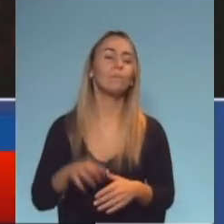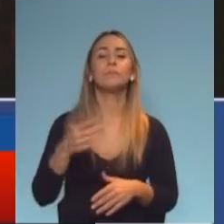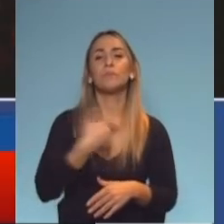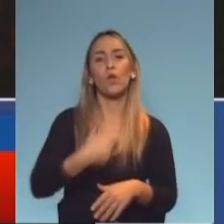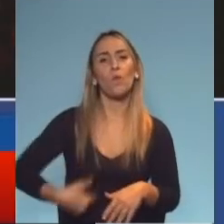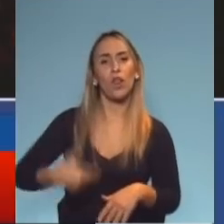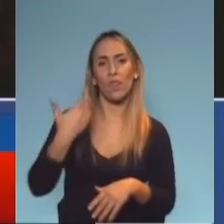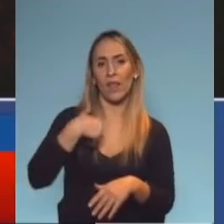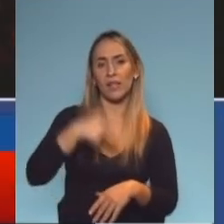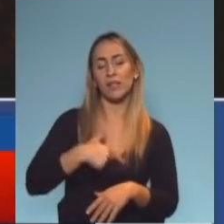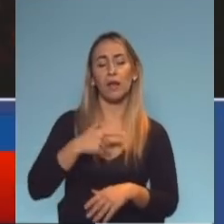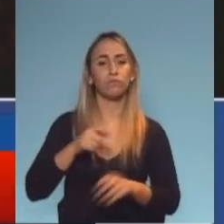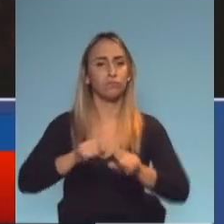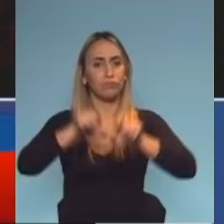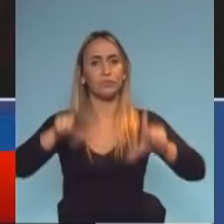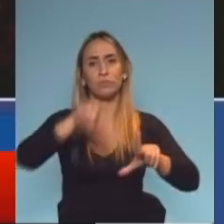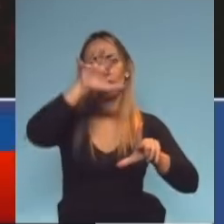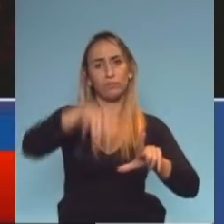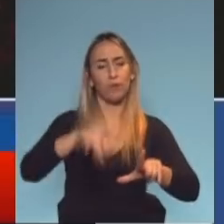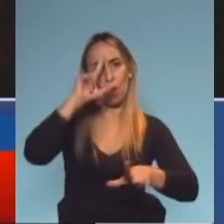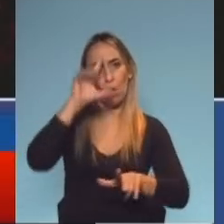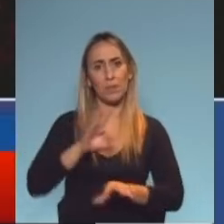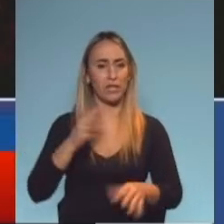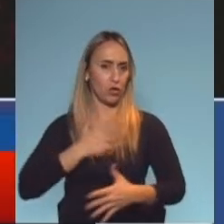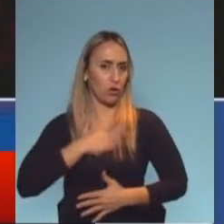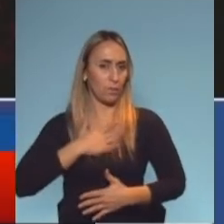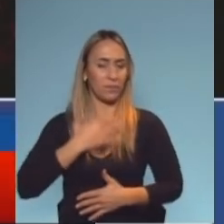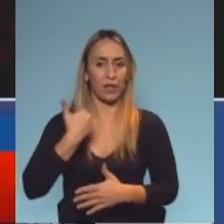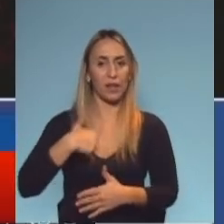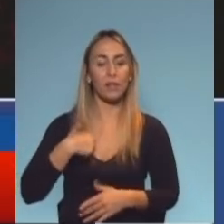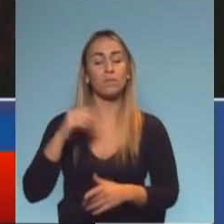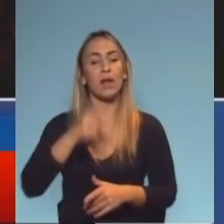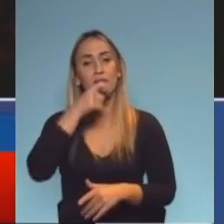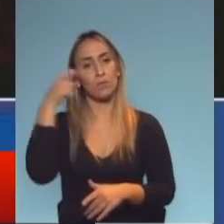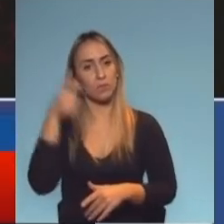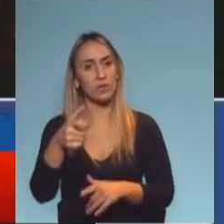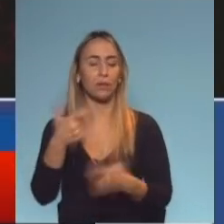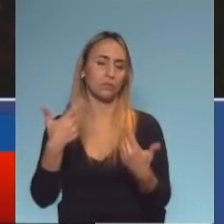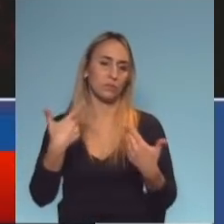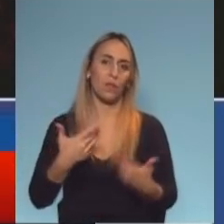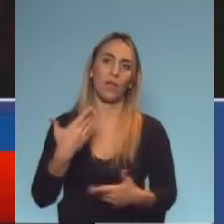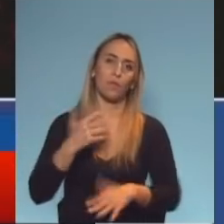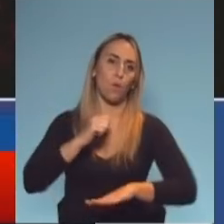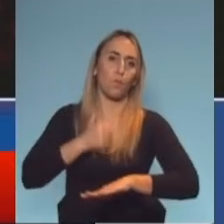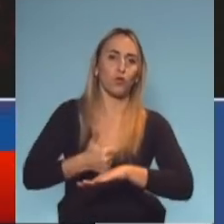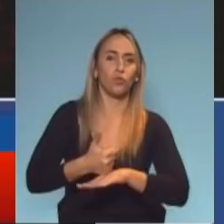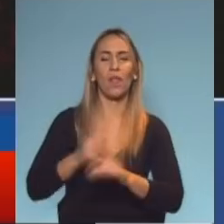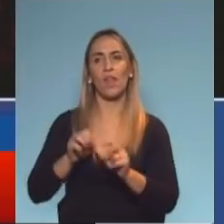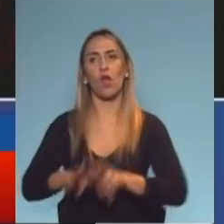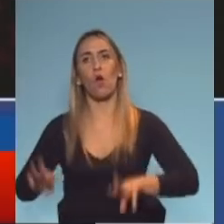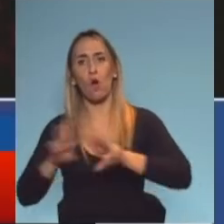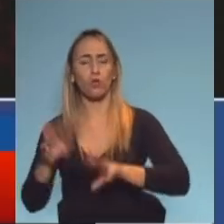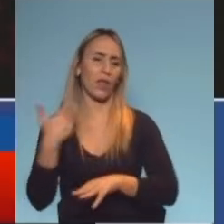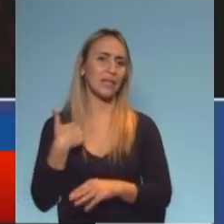un comunicado de la Cancillería. La posición del gobierno es que el comunicado responde a la posición histórica tanto de la Argentina como de la ONU,